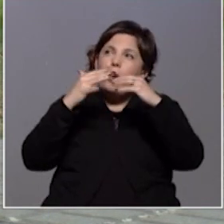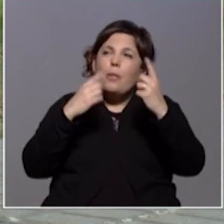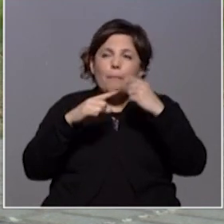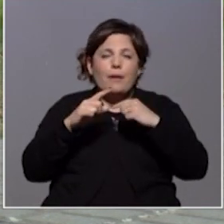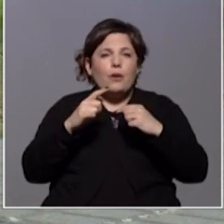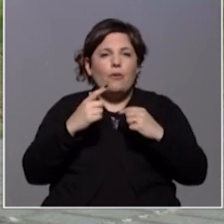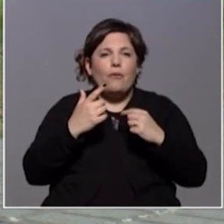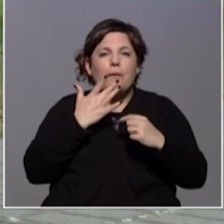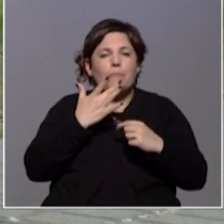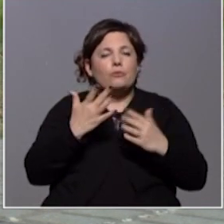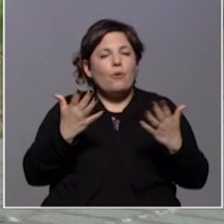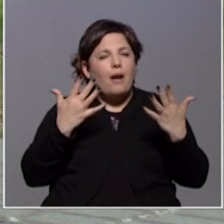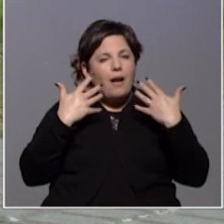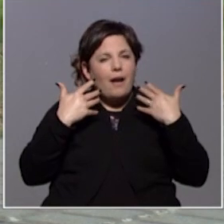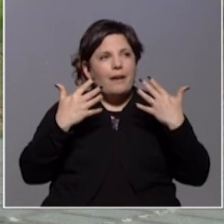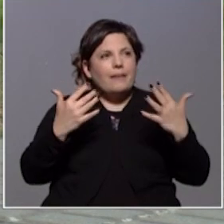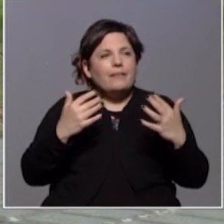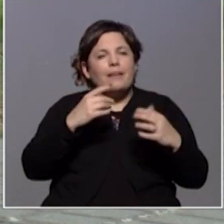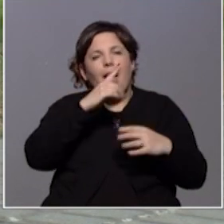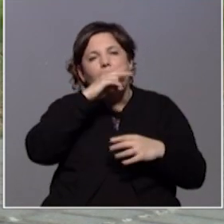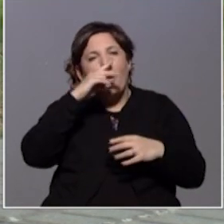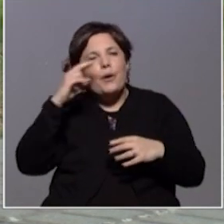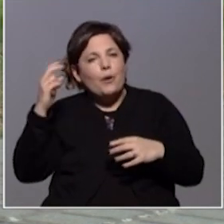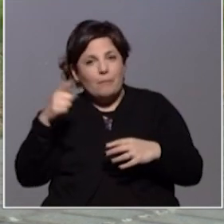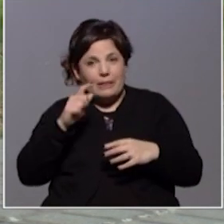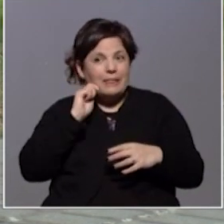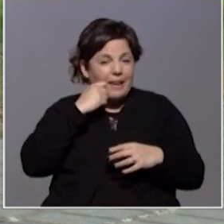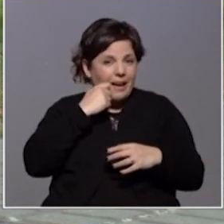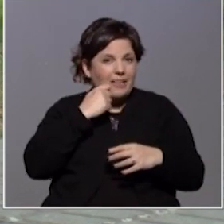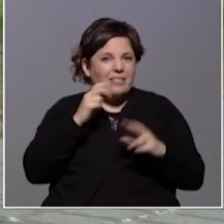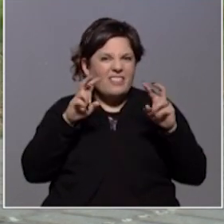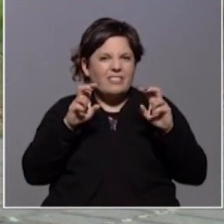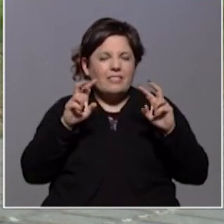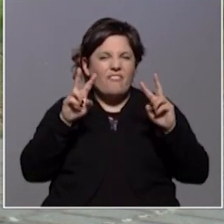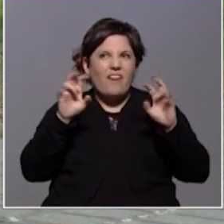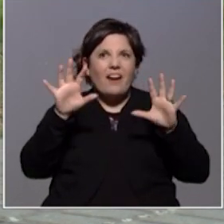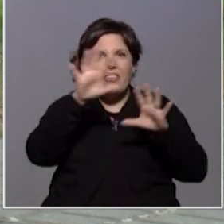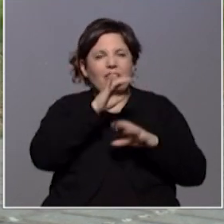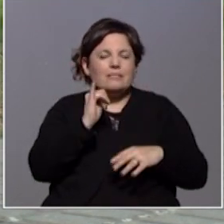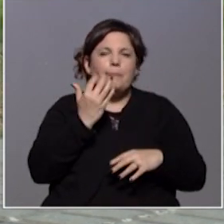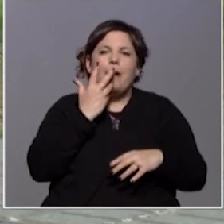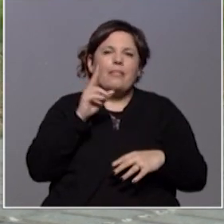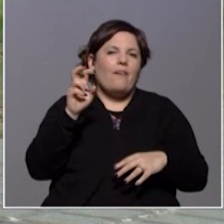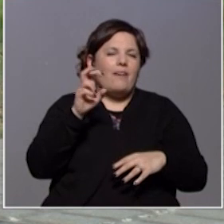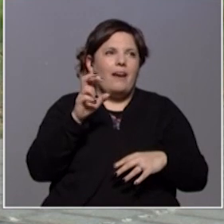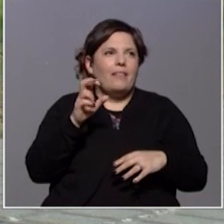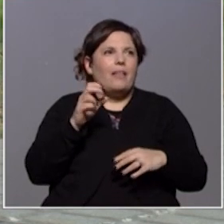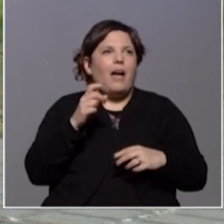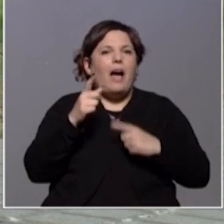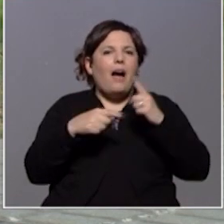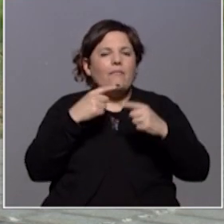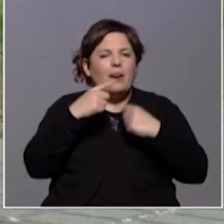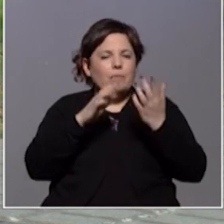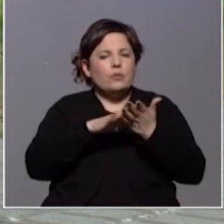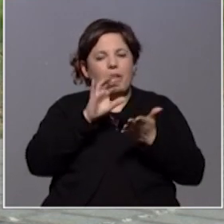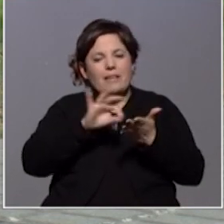hermoso el aire, esas aromitas que se sienten de la... A vos te encanta el tema del verde, ¿no? Me encanta el verde, sí, el verde, verde, verde. Cuando hablamos de escribir